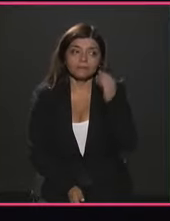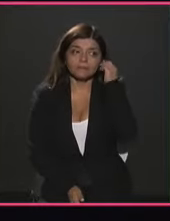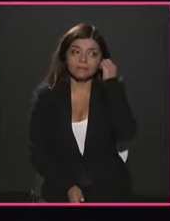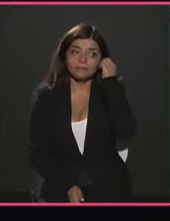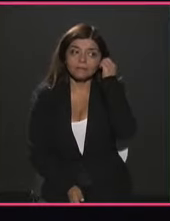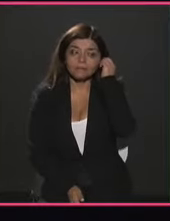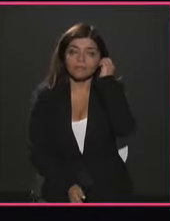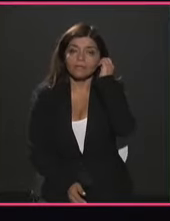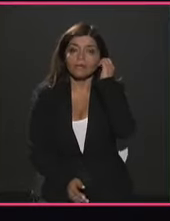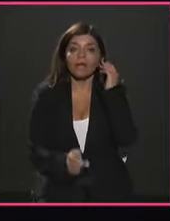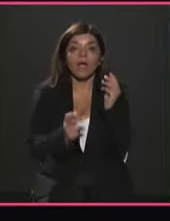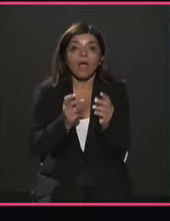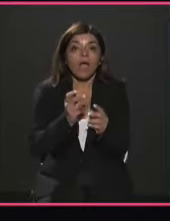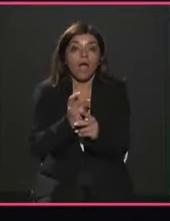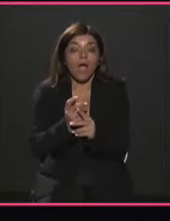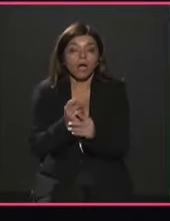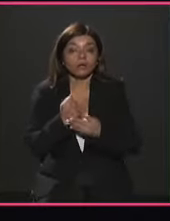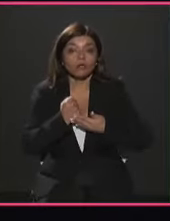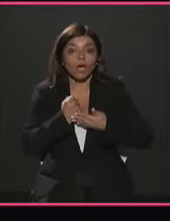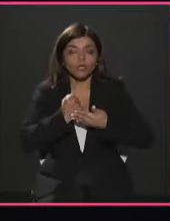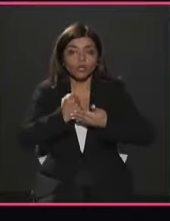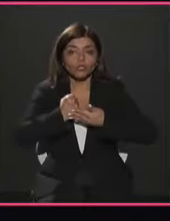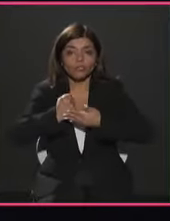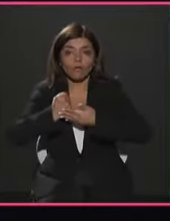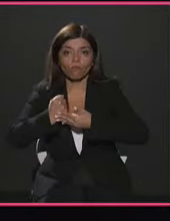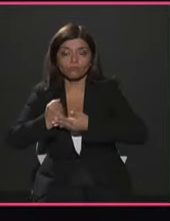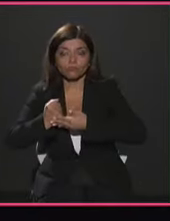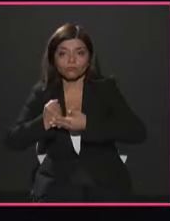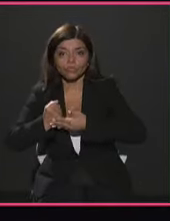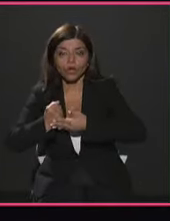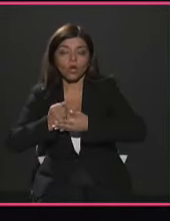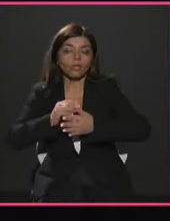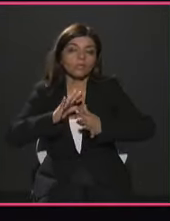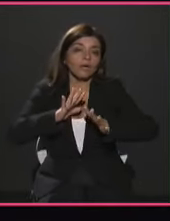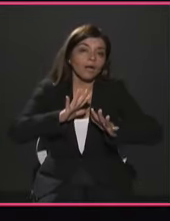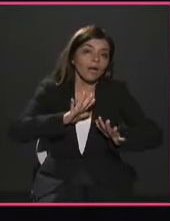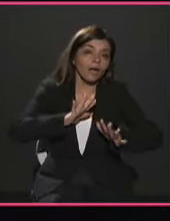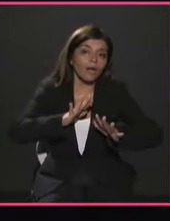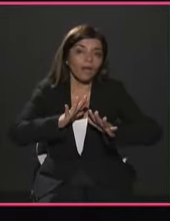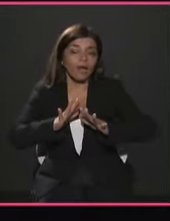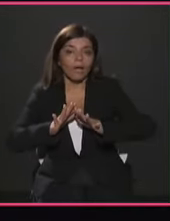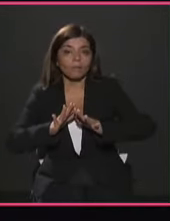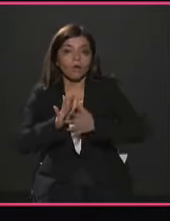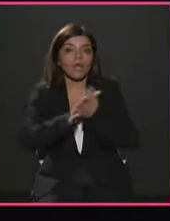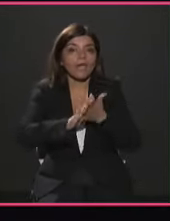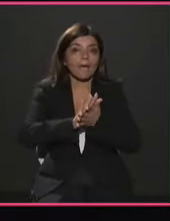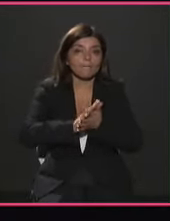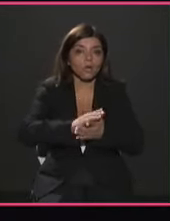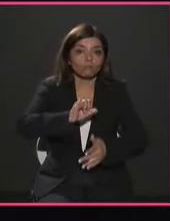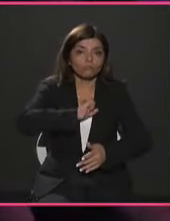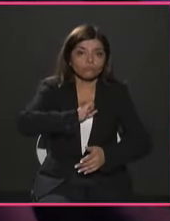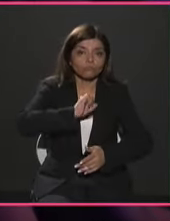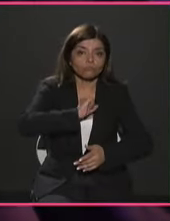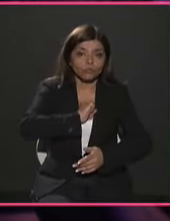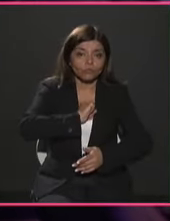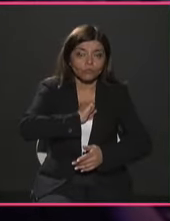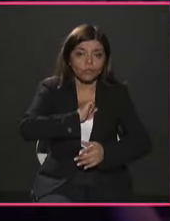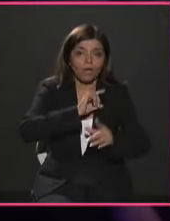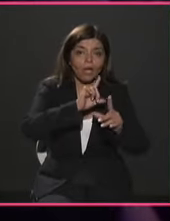pequeña hay una contribución leve a qué tan probable es que te refres me ref pero es